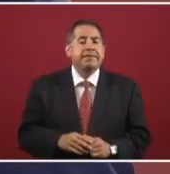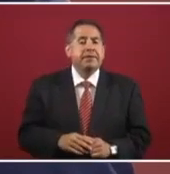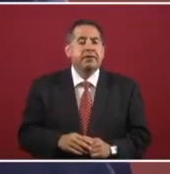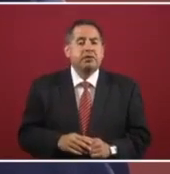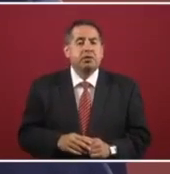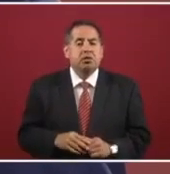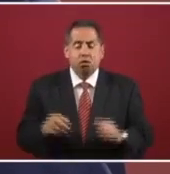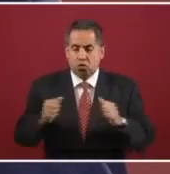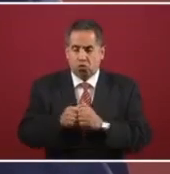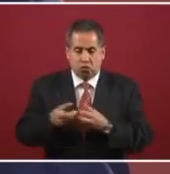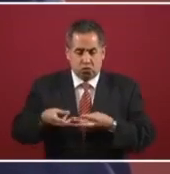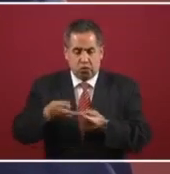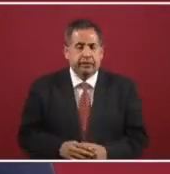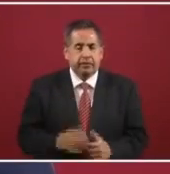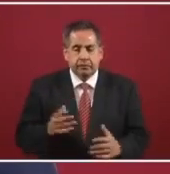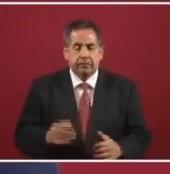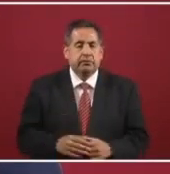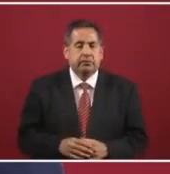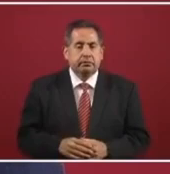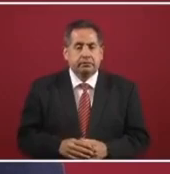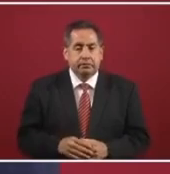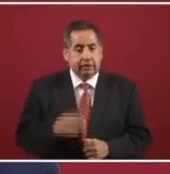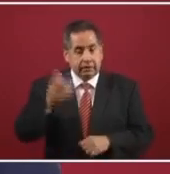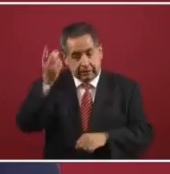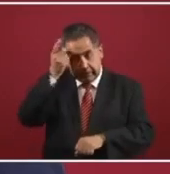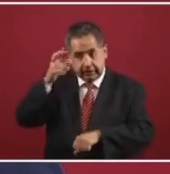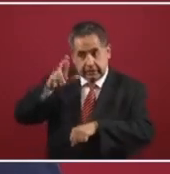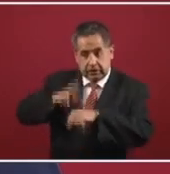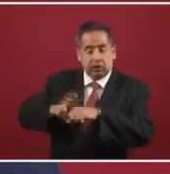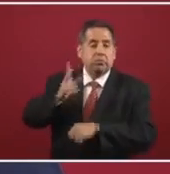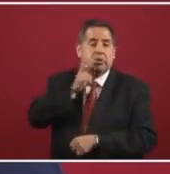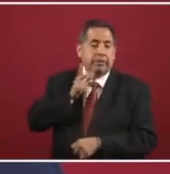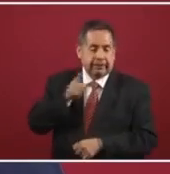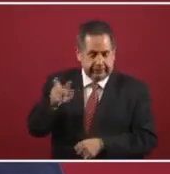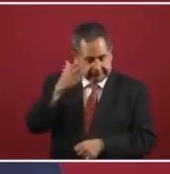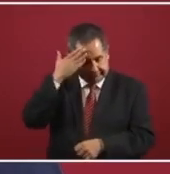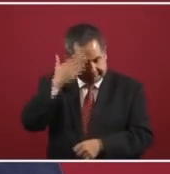con austeridad y justicia. Ya el director de Pemex sabe.